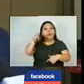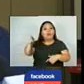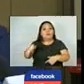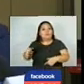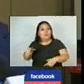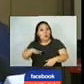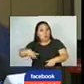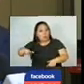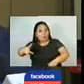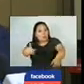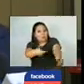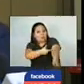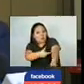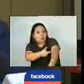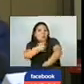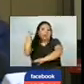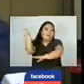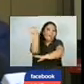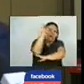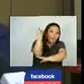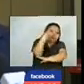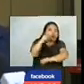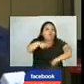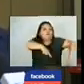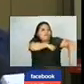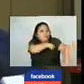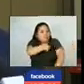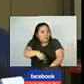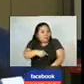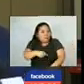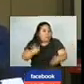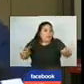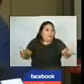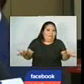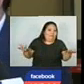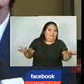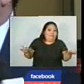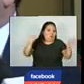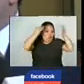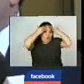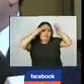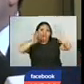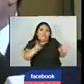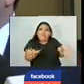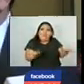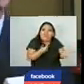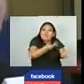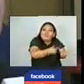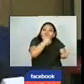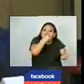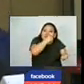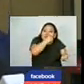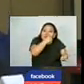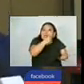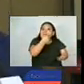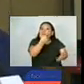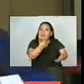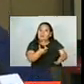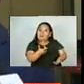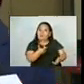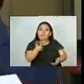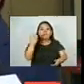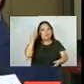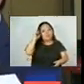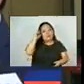emergencia, al llegar a las unidades de salud, al llegar a las unidades de afosalud, no se sabe qué es lo que han consumido. Entonces, el sistema de alerta